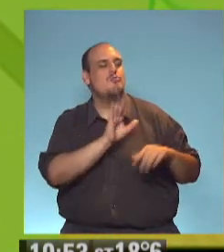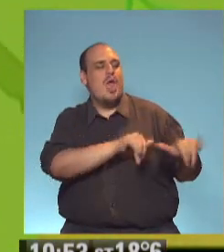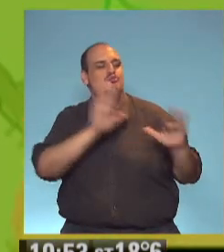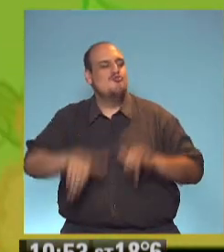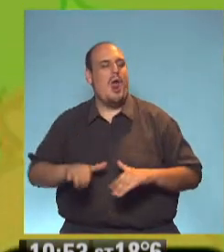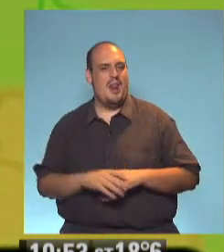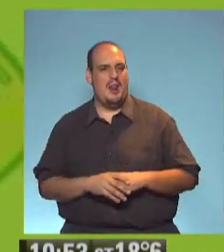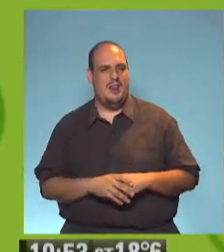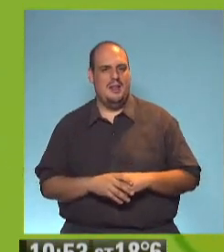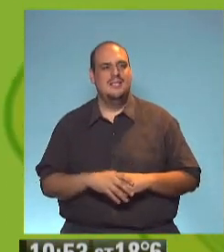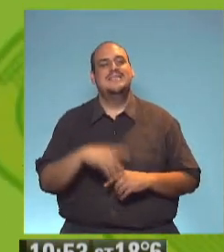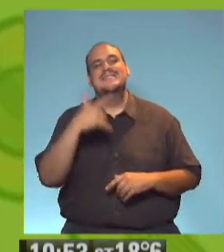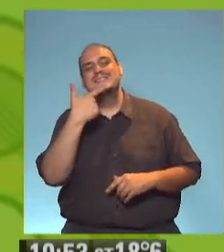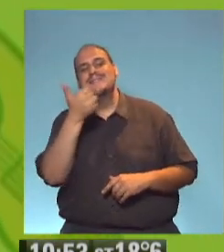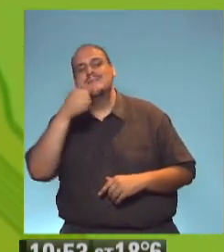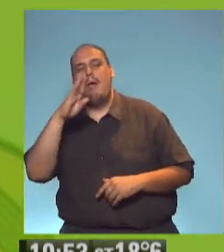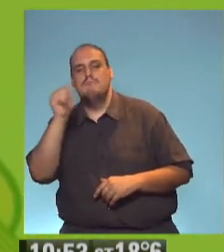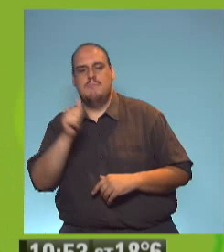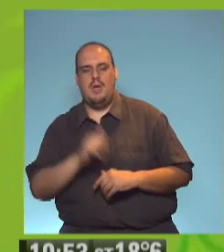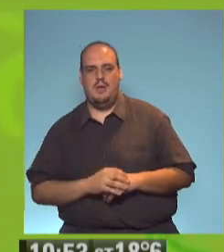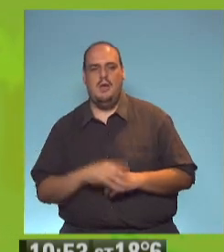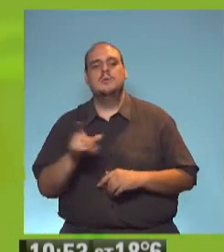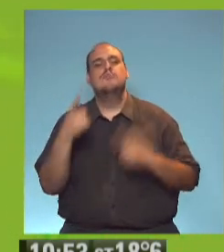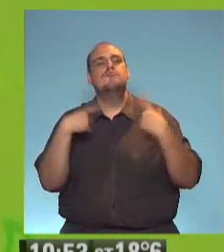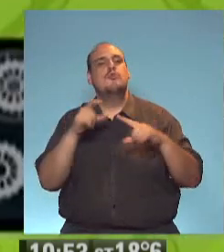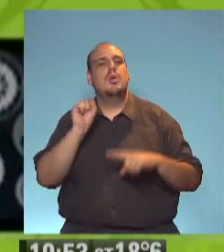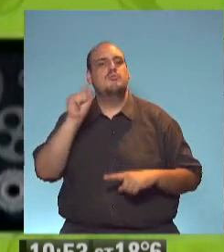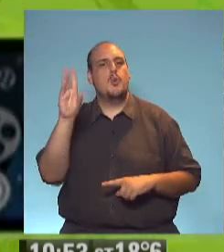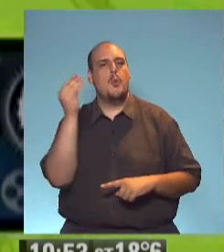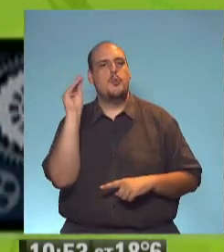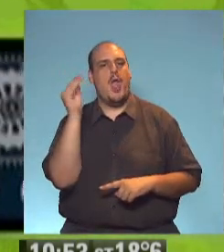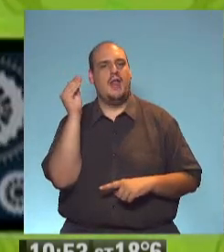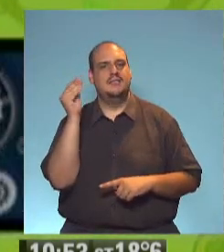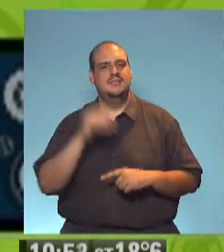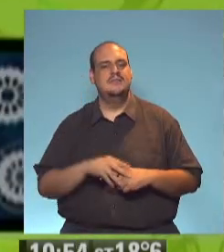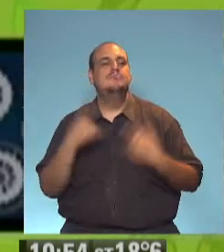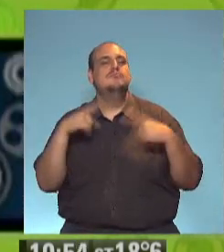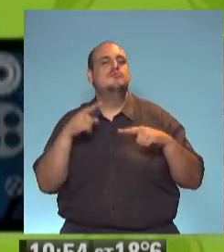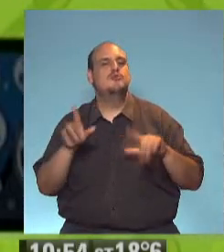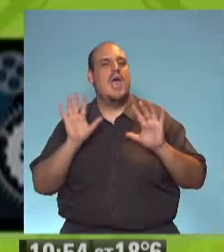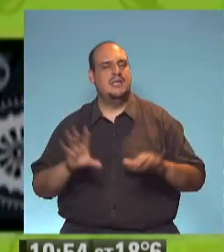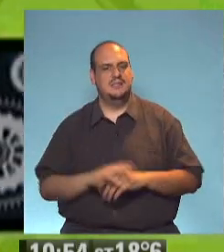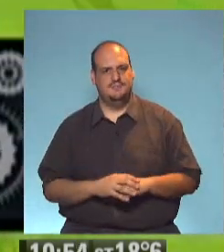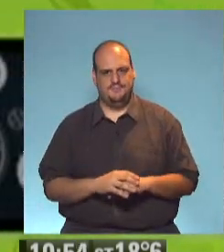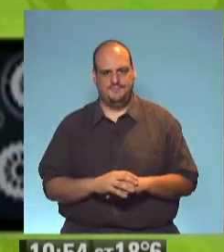zamba con S. Es un género musical brasileño que suena así.